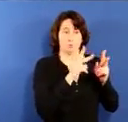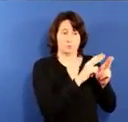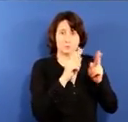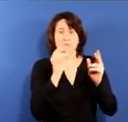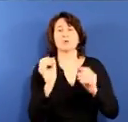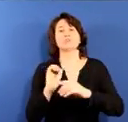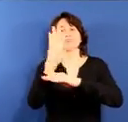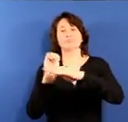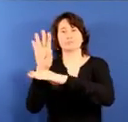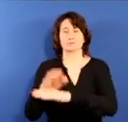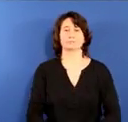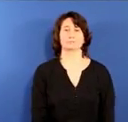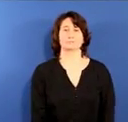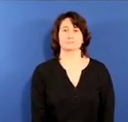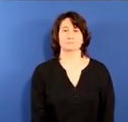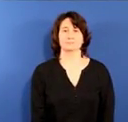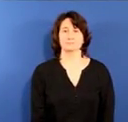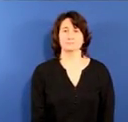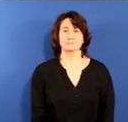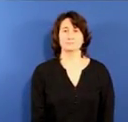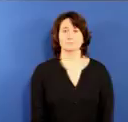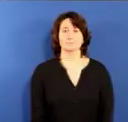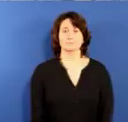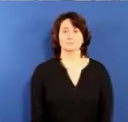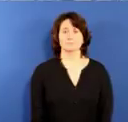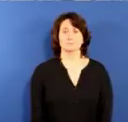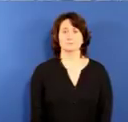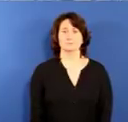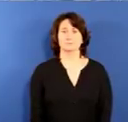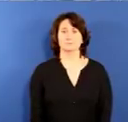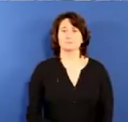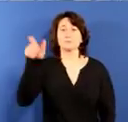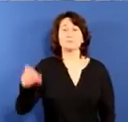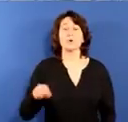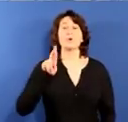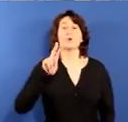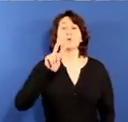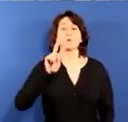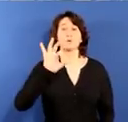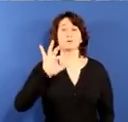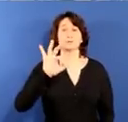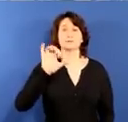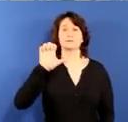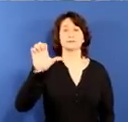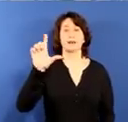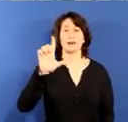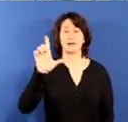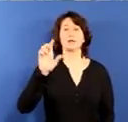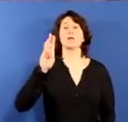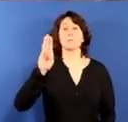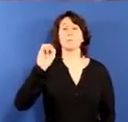Perú, Australia, Estados Unidos, Jordania, México, Colombia, Venezuela, Puerto Rico, República